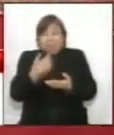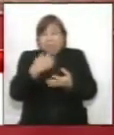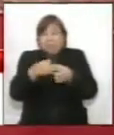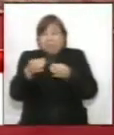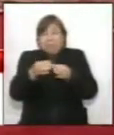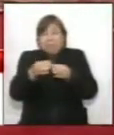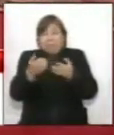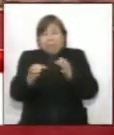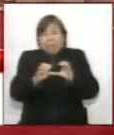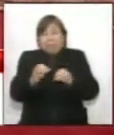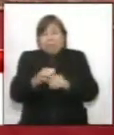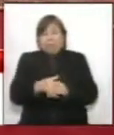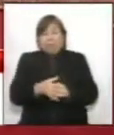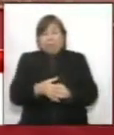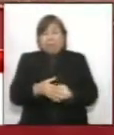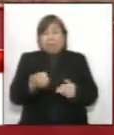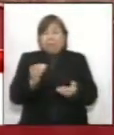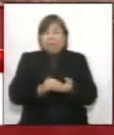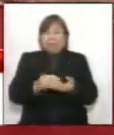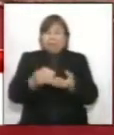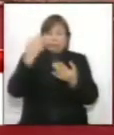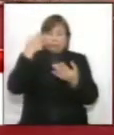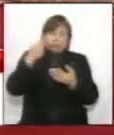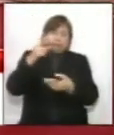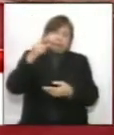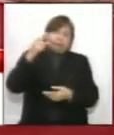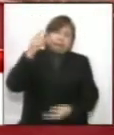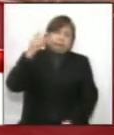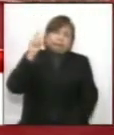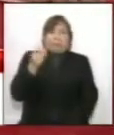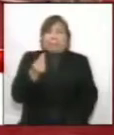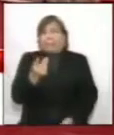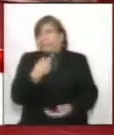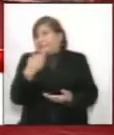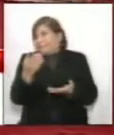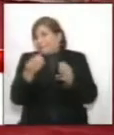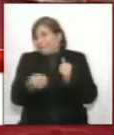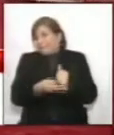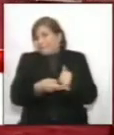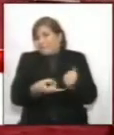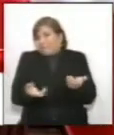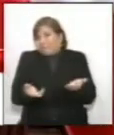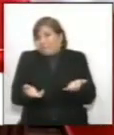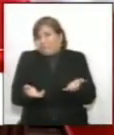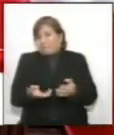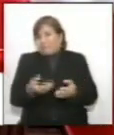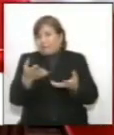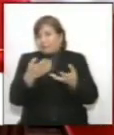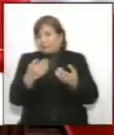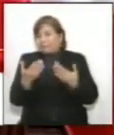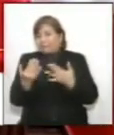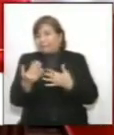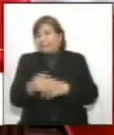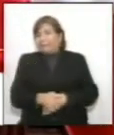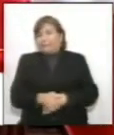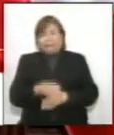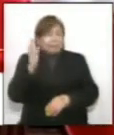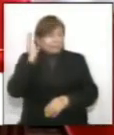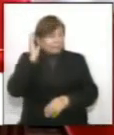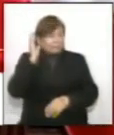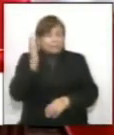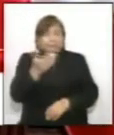cómo hacerlo, más de traernos una lluvia de millones, que creo que esa no es la garantía de lo que el Congreso esperaba poder escuchar del